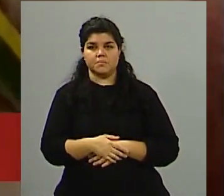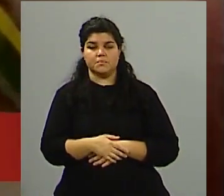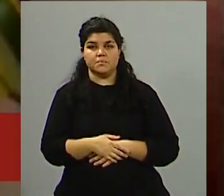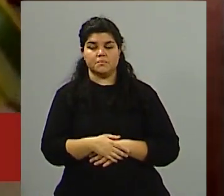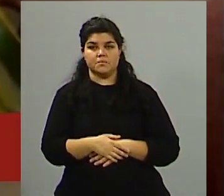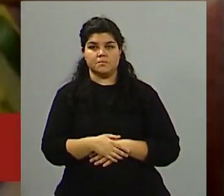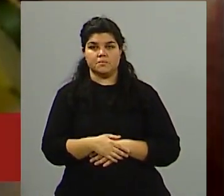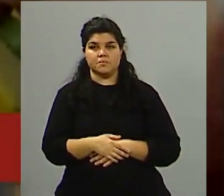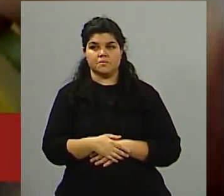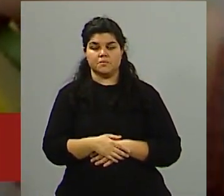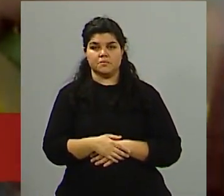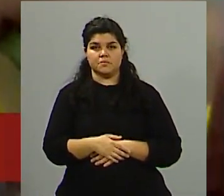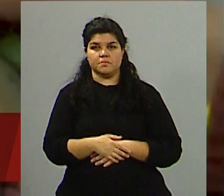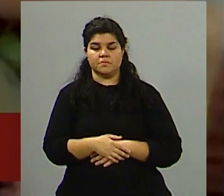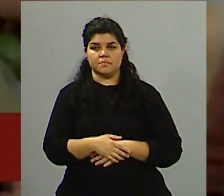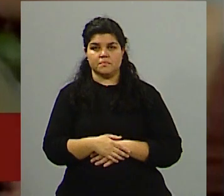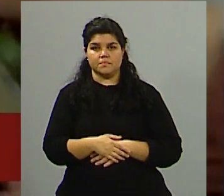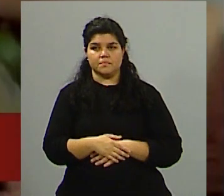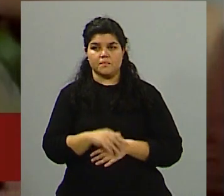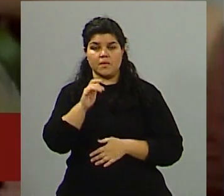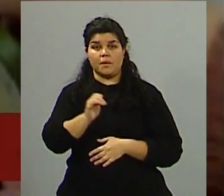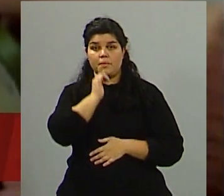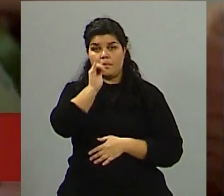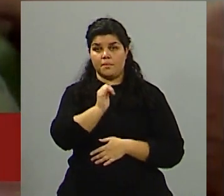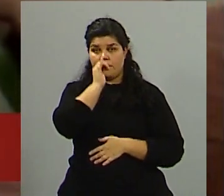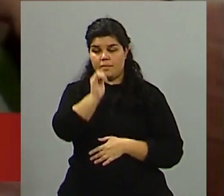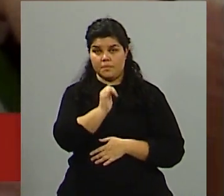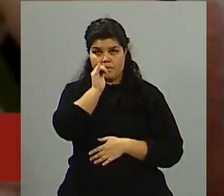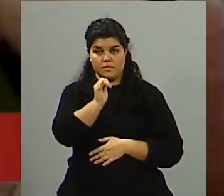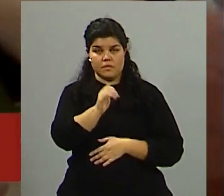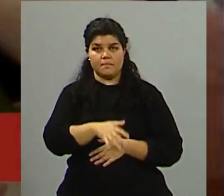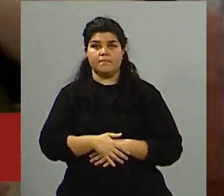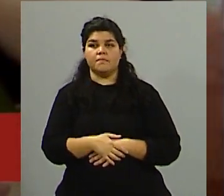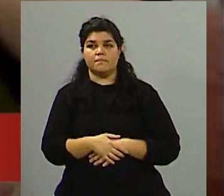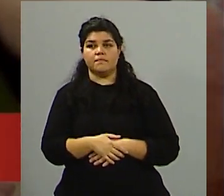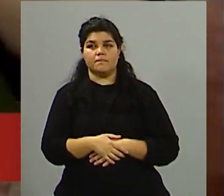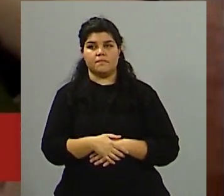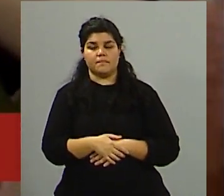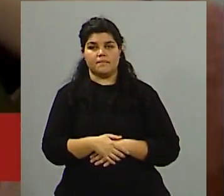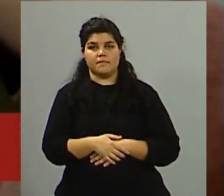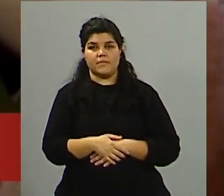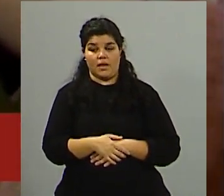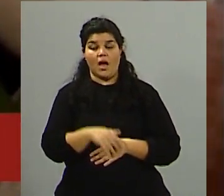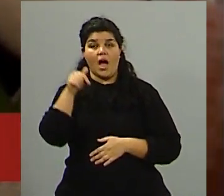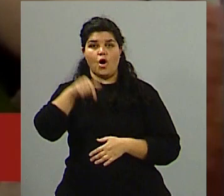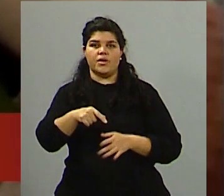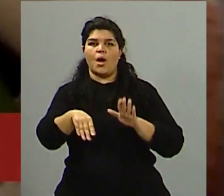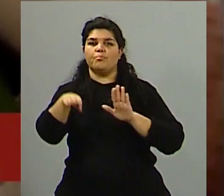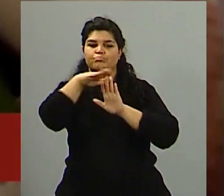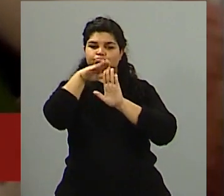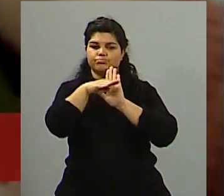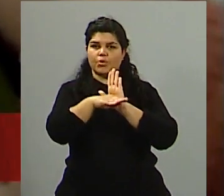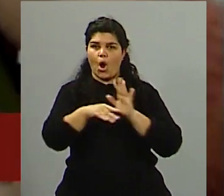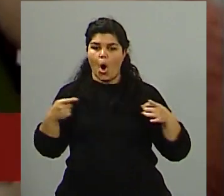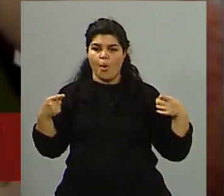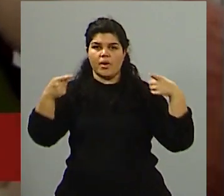No, básicamente lo que se define es un programa de objetivos y metas, de acumulación de